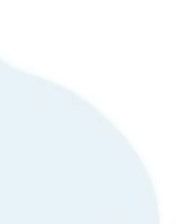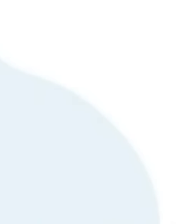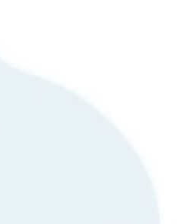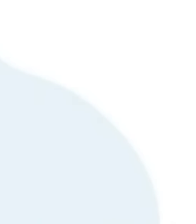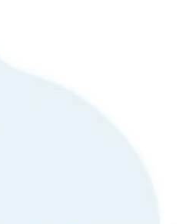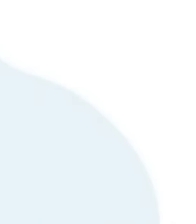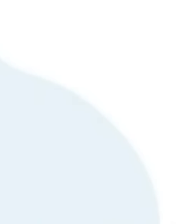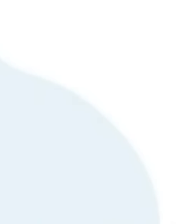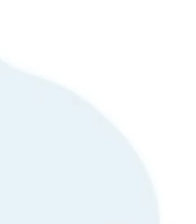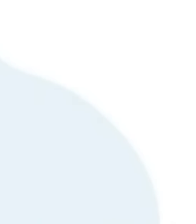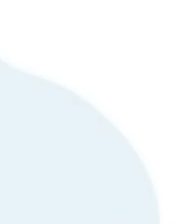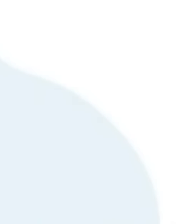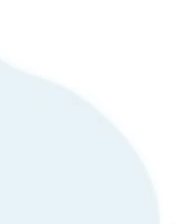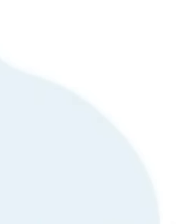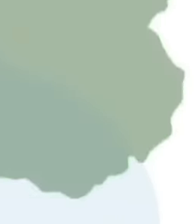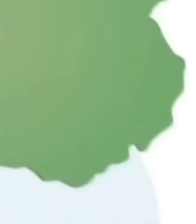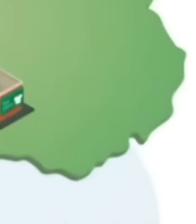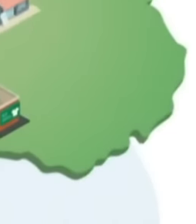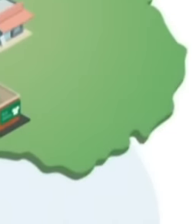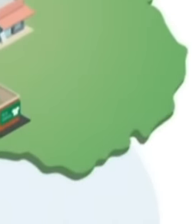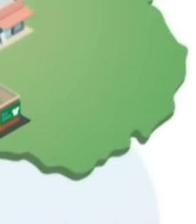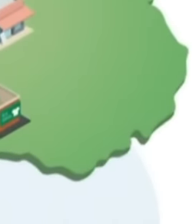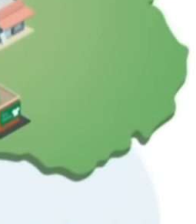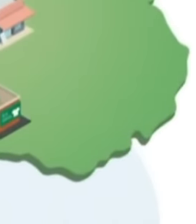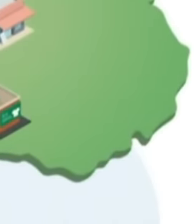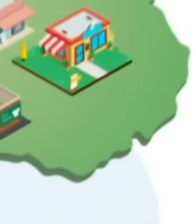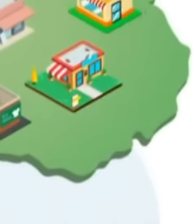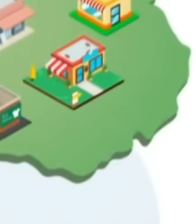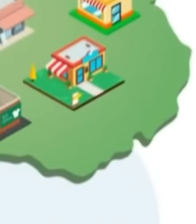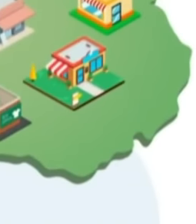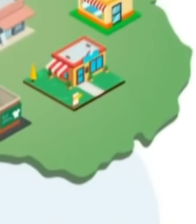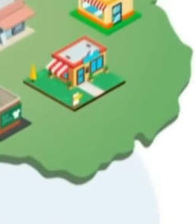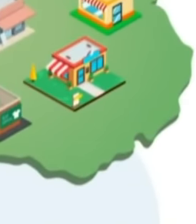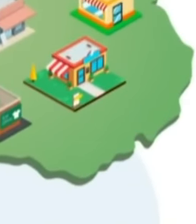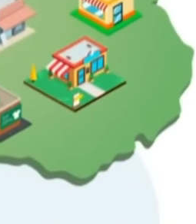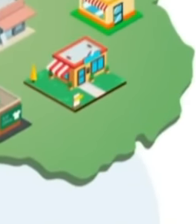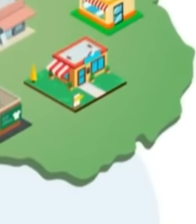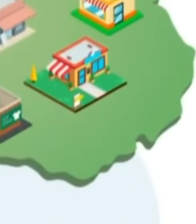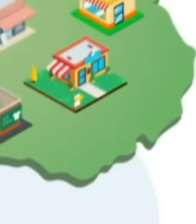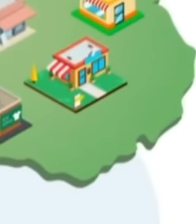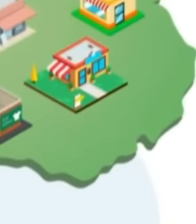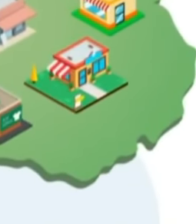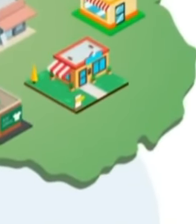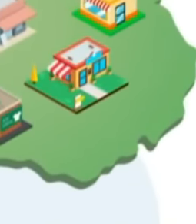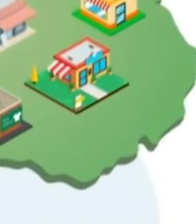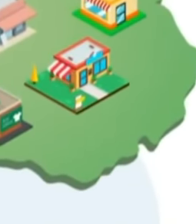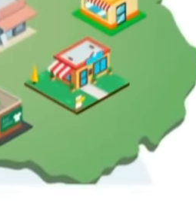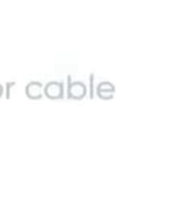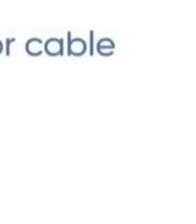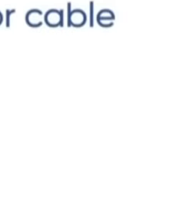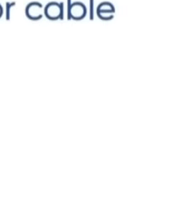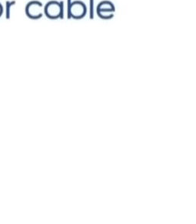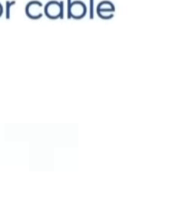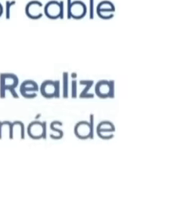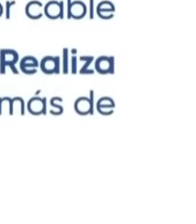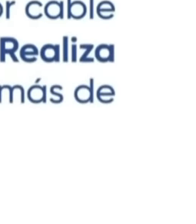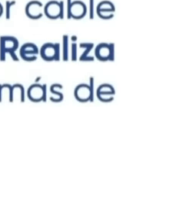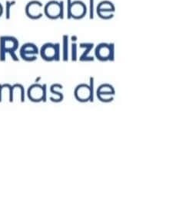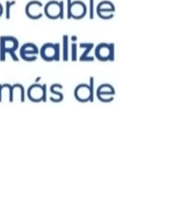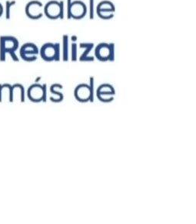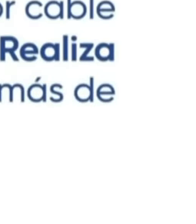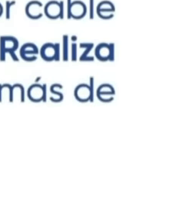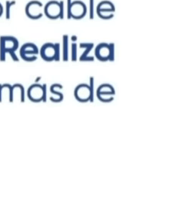permite beneficiarse a más de 20.000 personas de forma indirecta que cuentan con comercios y servicios en todas las localidades del interior del país.